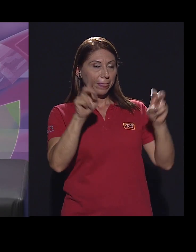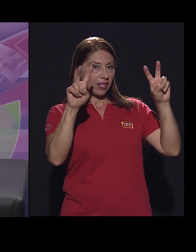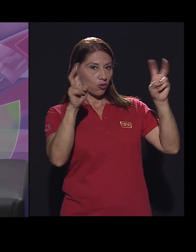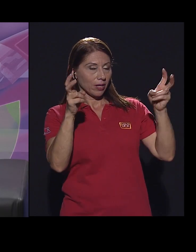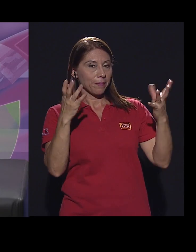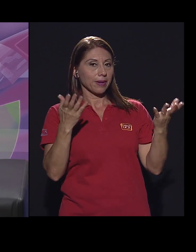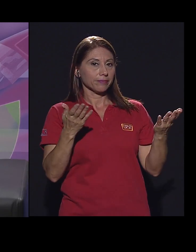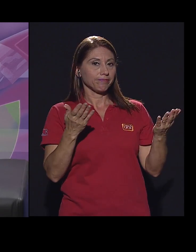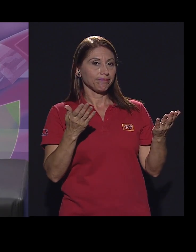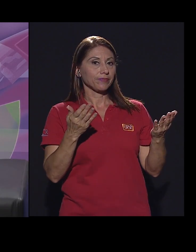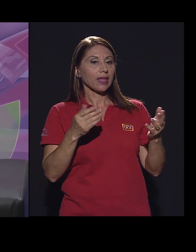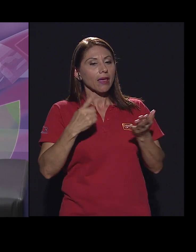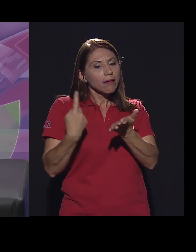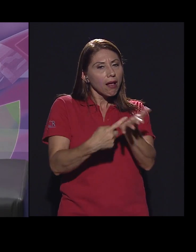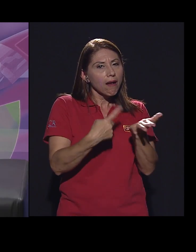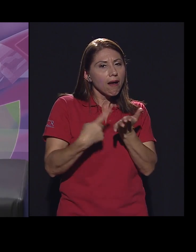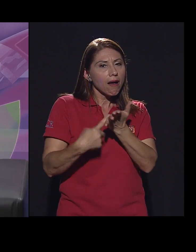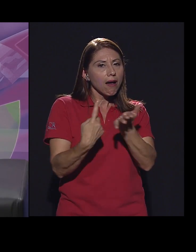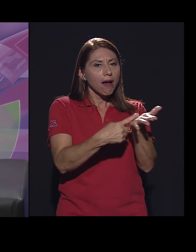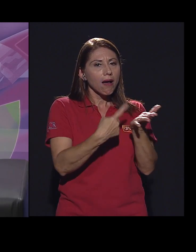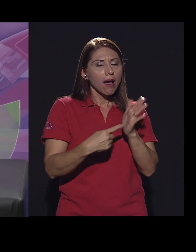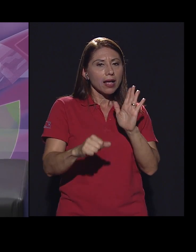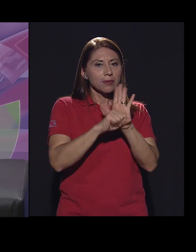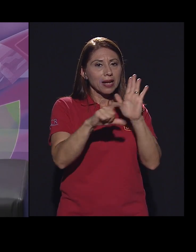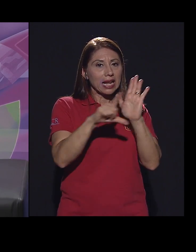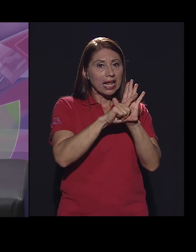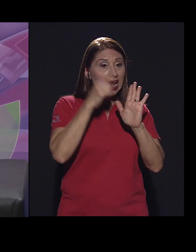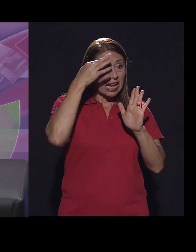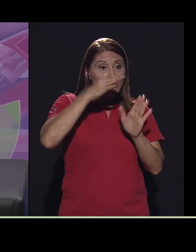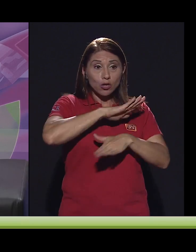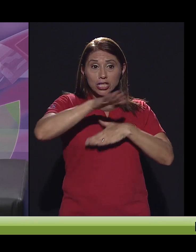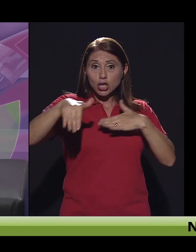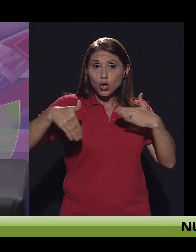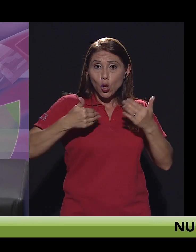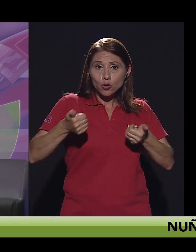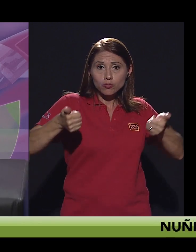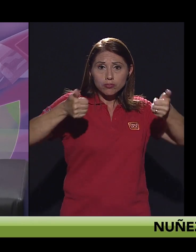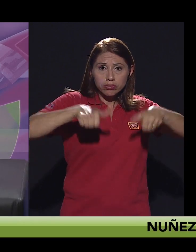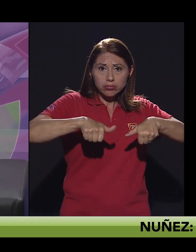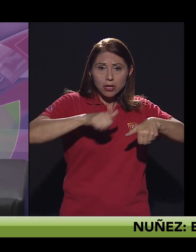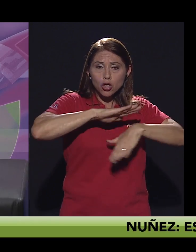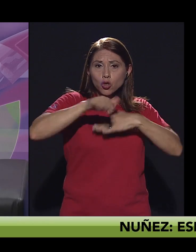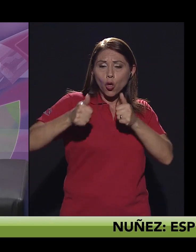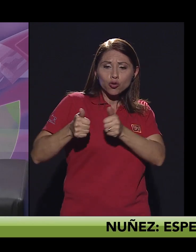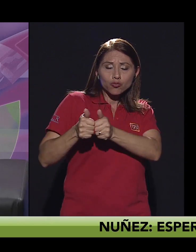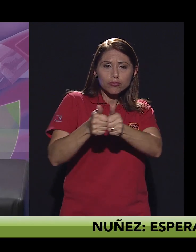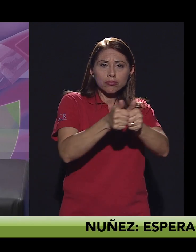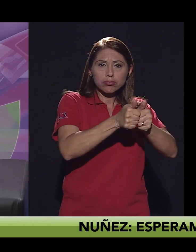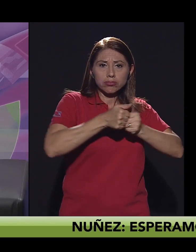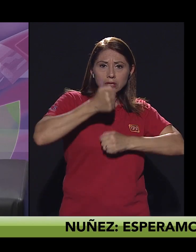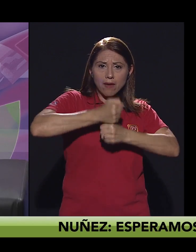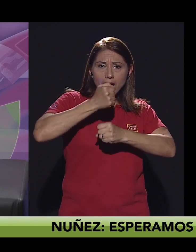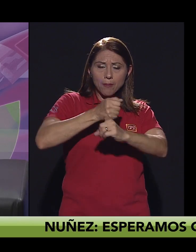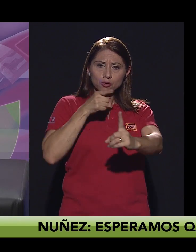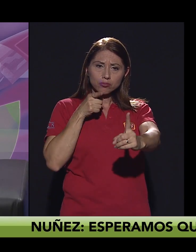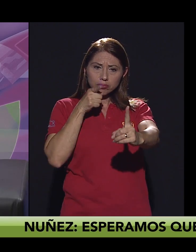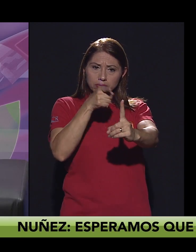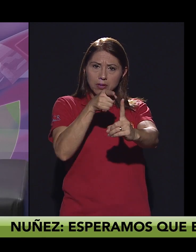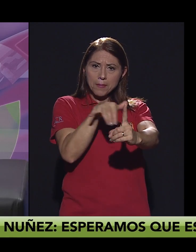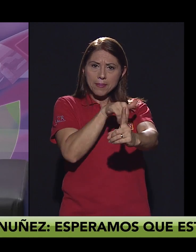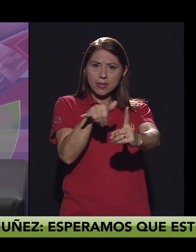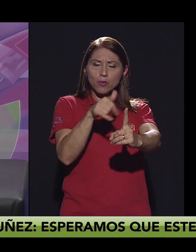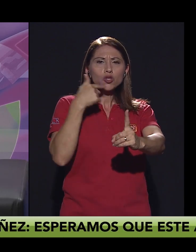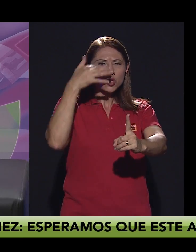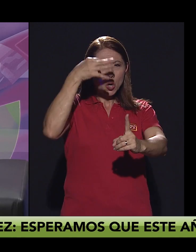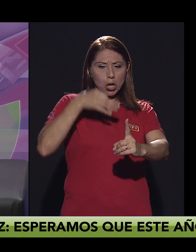tema que se ve a nivel de la Asamblea Legislativa, yo creo que si nos ponemos todos de acuerdo, trabajamos todos sobre ese mismo ideal, que estoy seguro que en esa dirección vamos